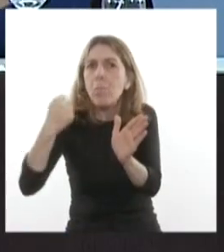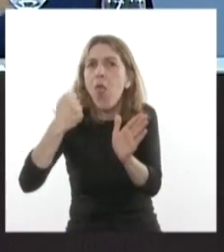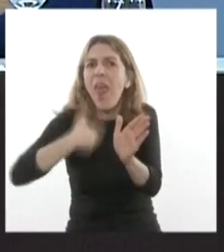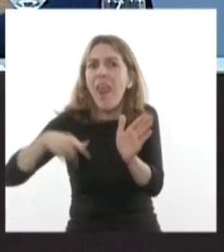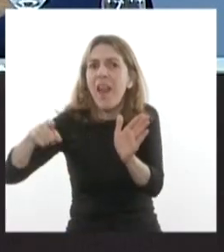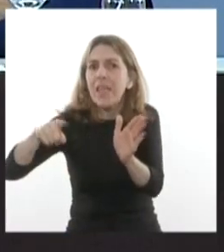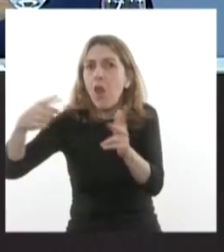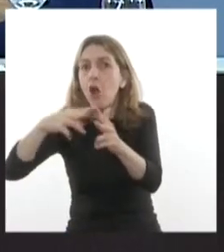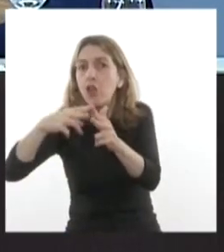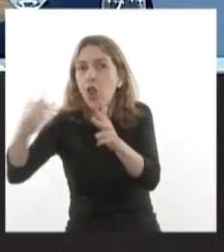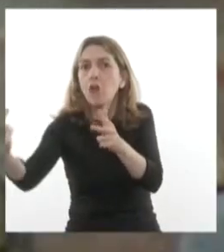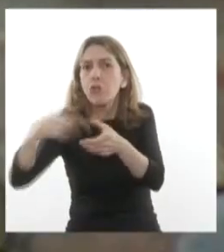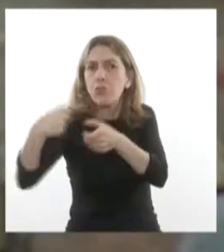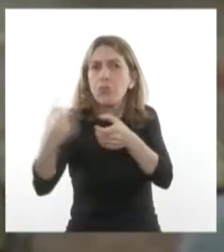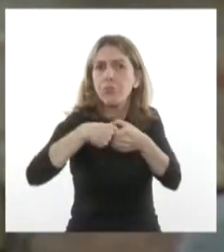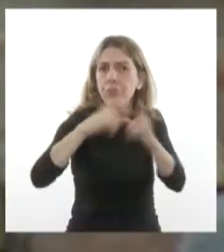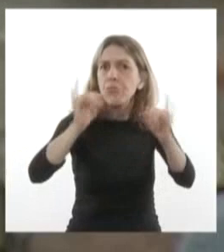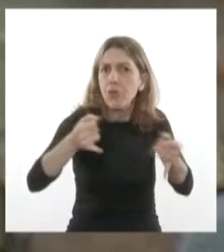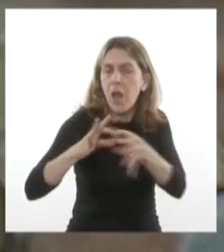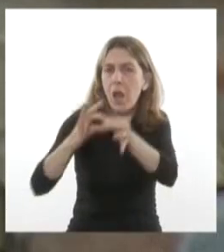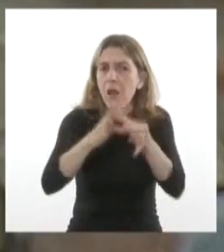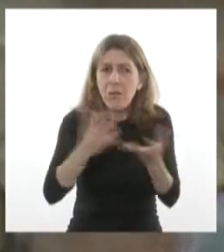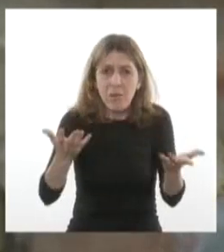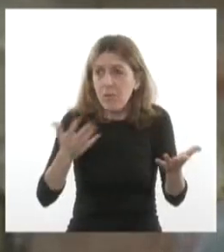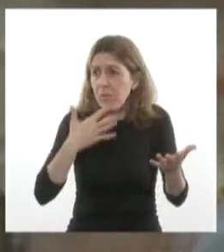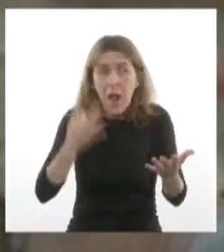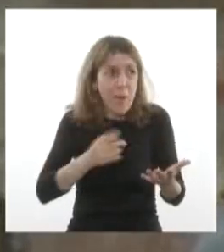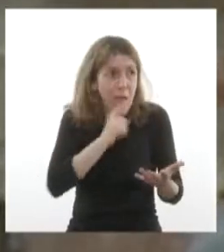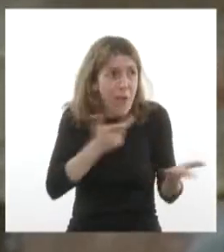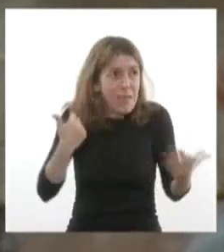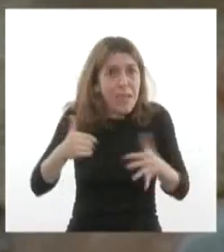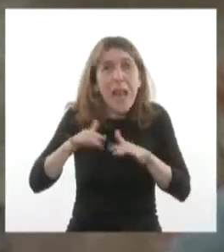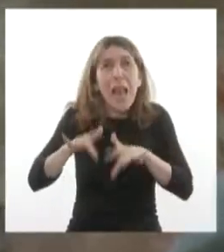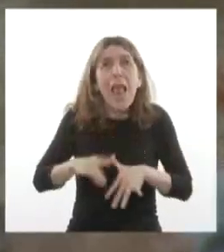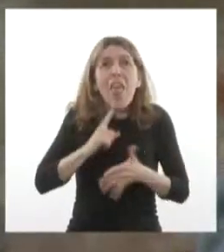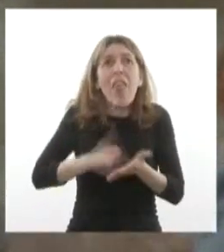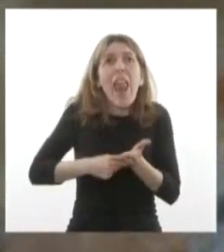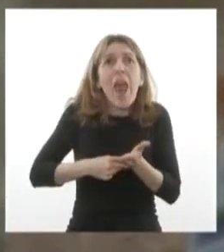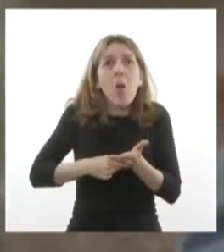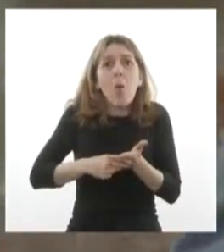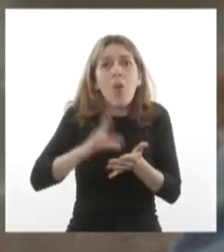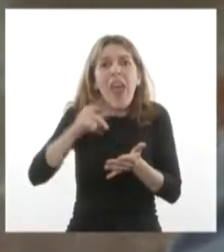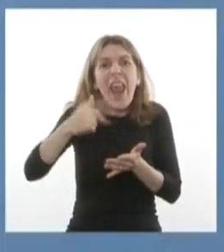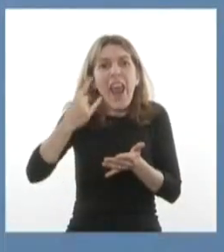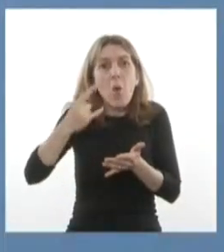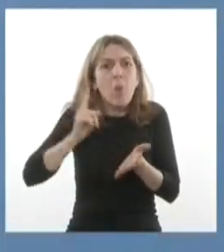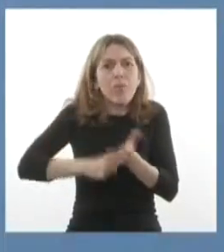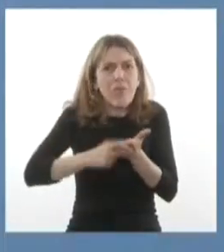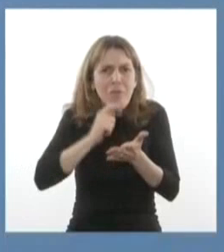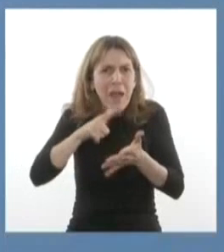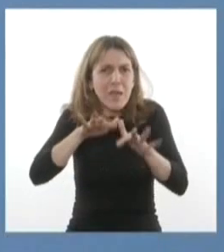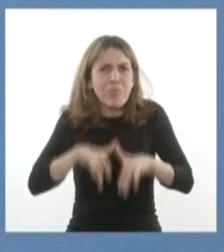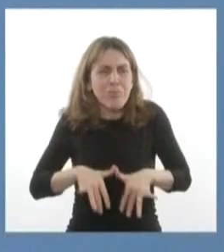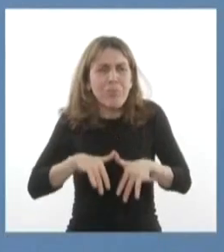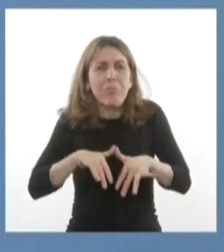hicimos. Y la verdad fue re fácil hacerlo. Fue re fácil hacerlo. Y llegó la